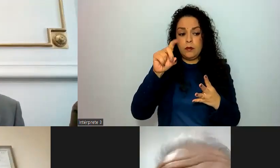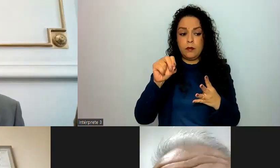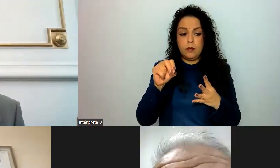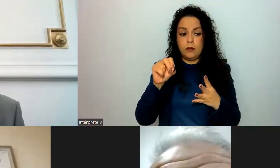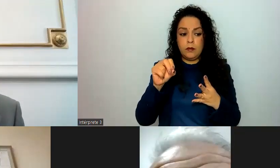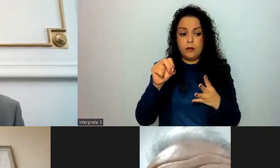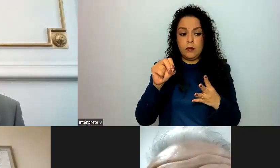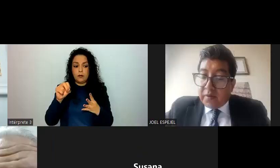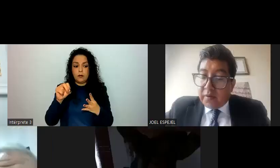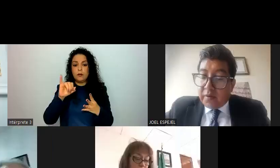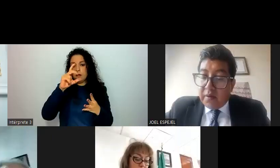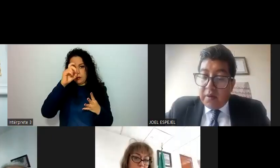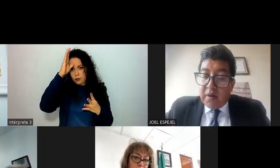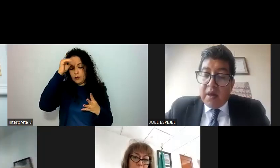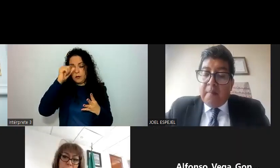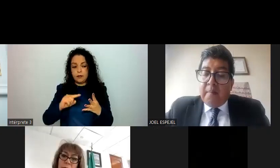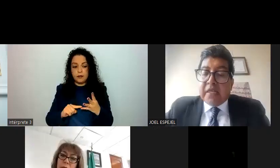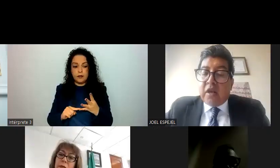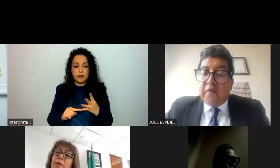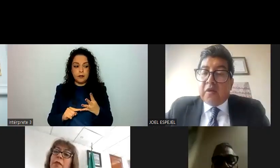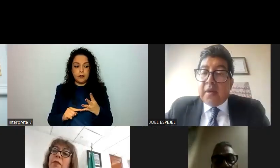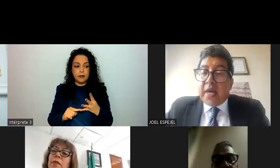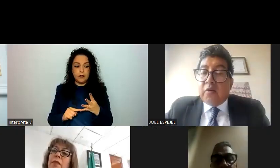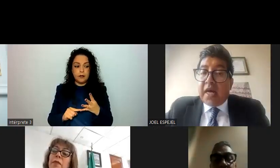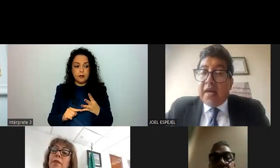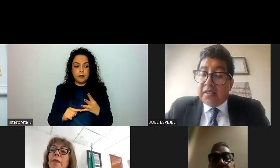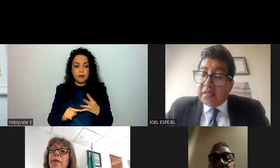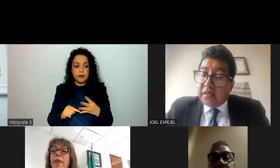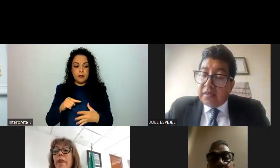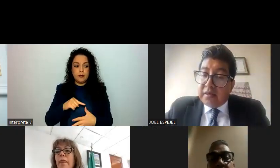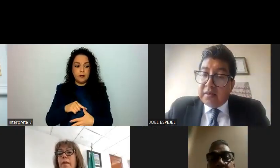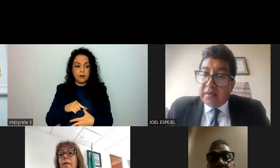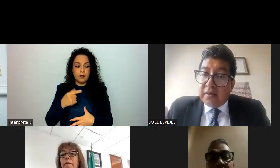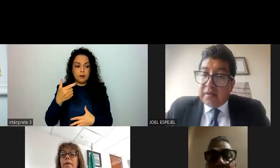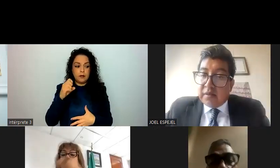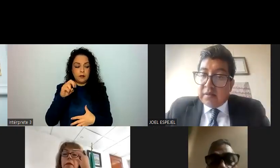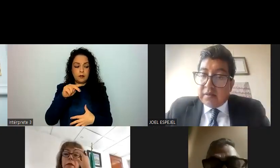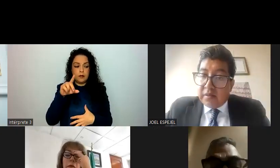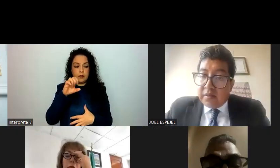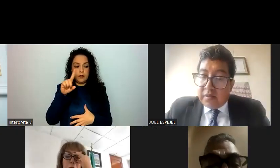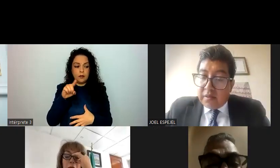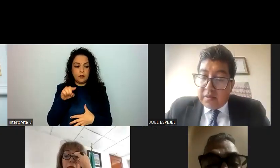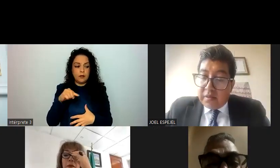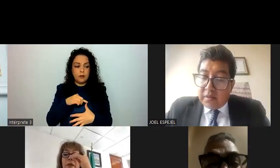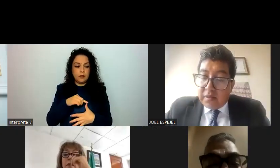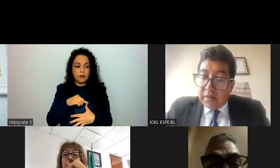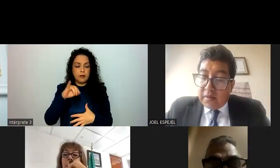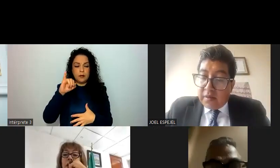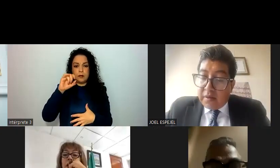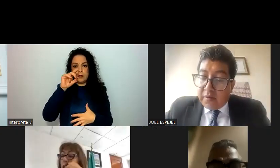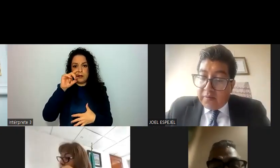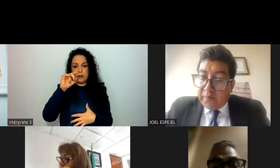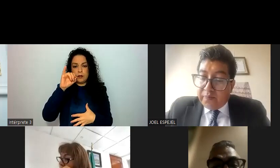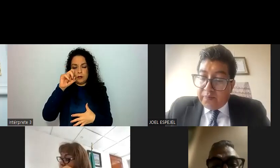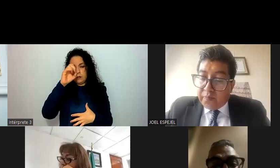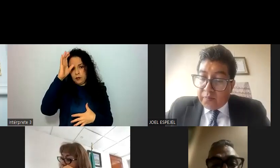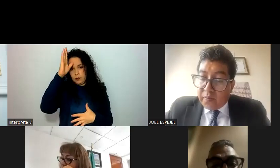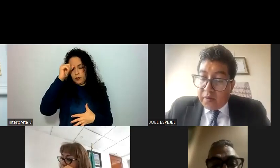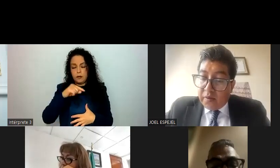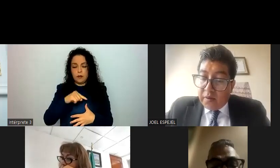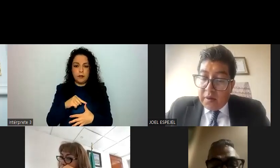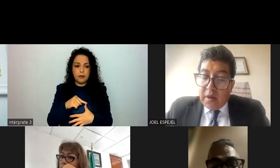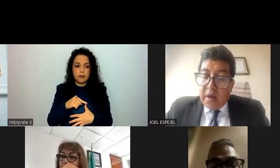Reinaldo Baños, a favor. Maestro Alfonso Vega González. Alfonso Vega, a favor. Yo ya tengo mi